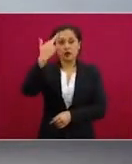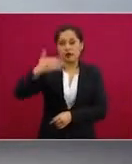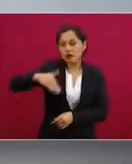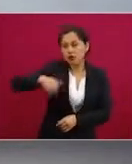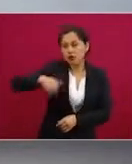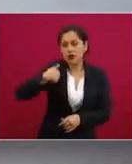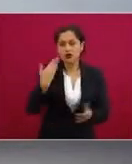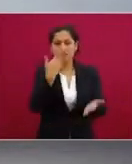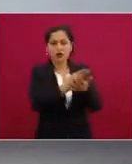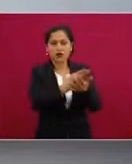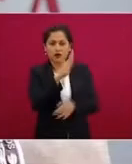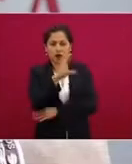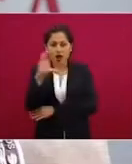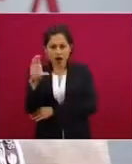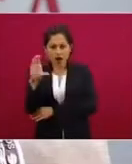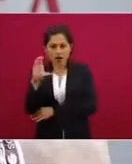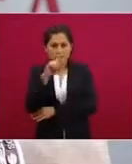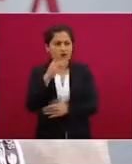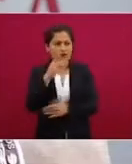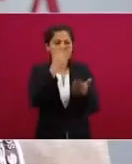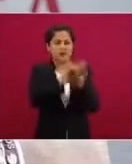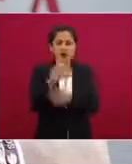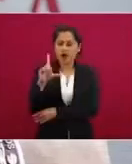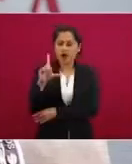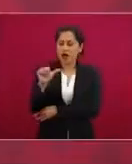Rumorosa, y se molestaron porque